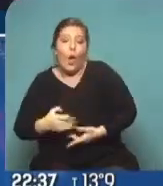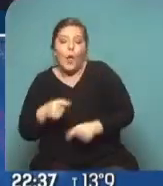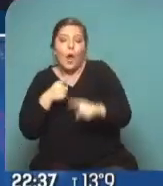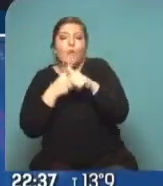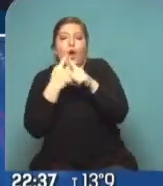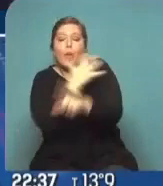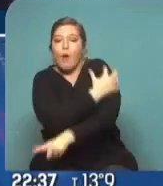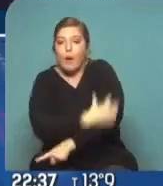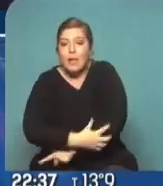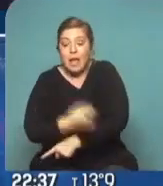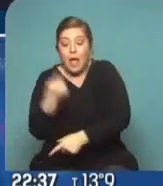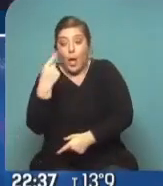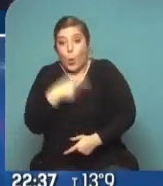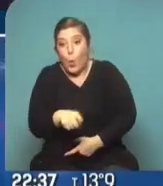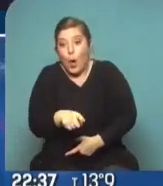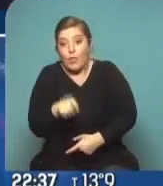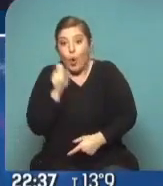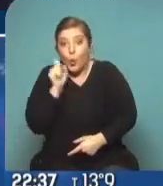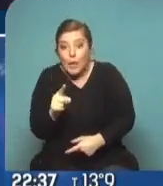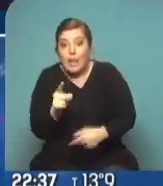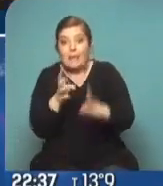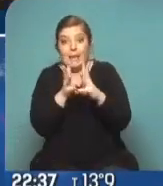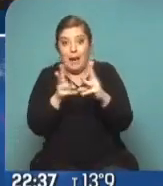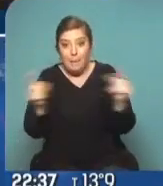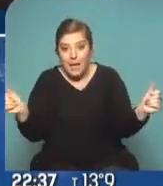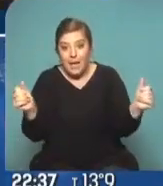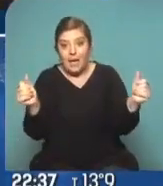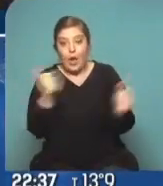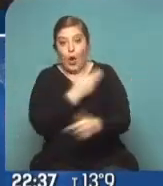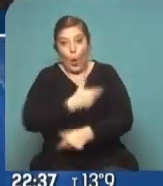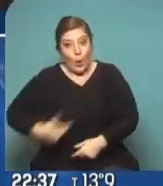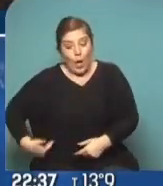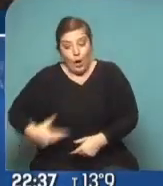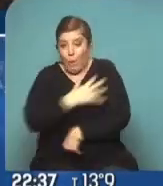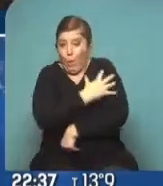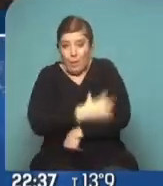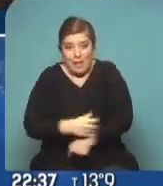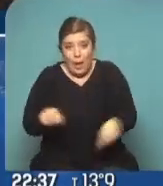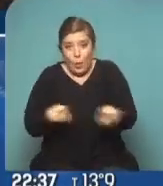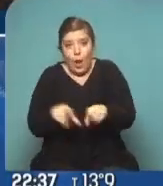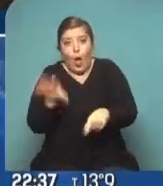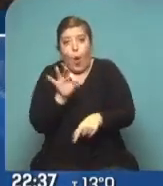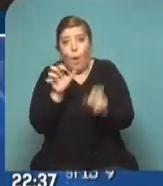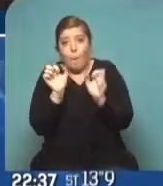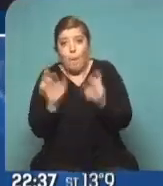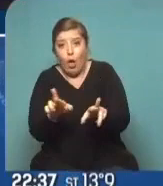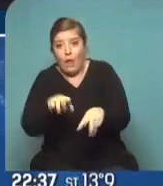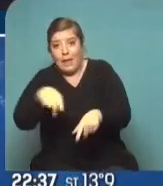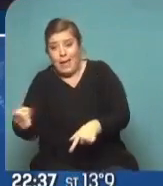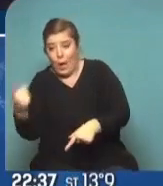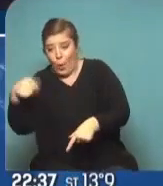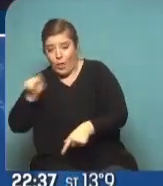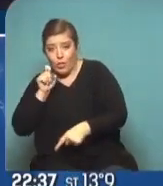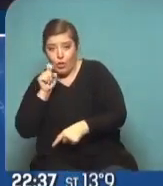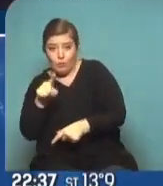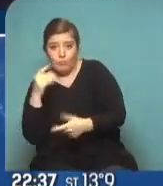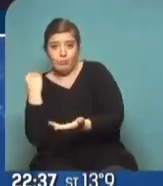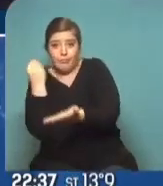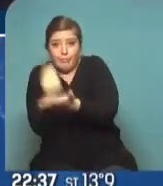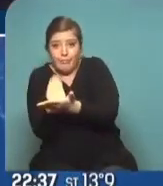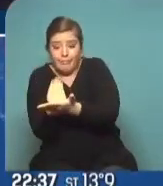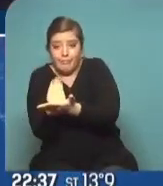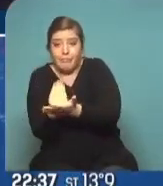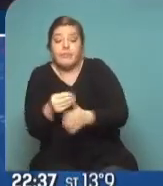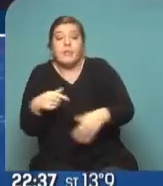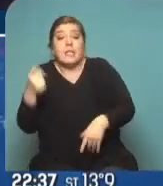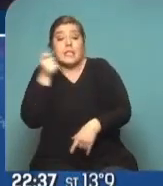esta gestión la pobreza va a ser igual o más alta que cuando asumió. Quisiera preguntarle si usted considera que se puede catalogar